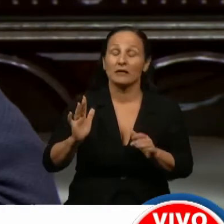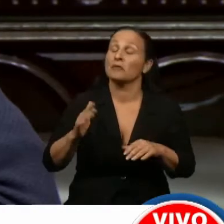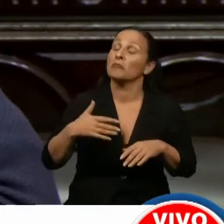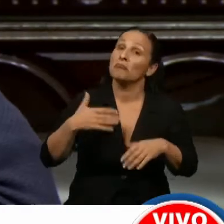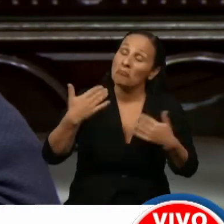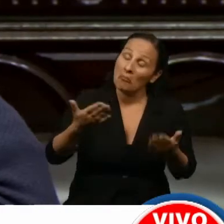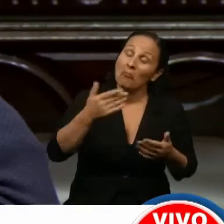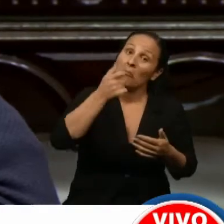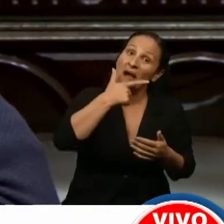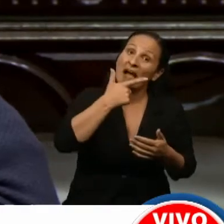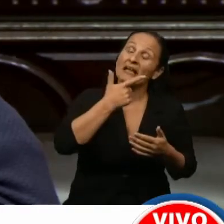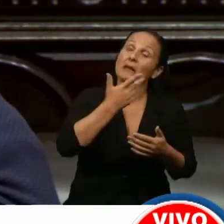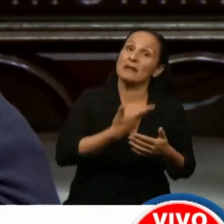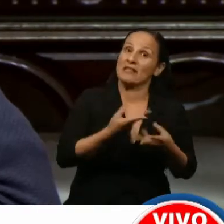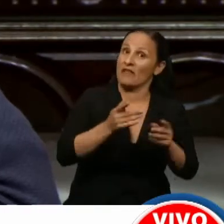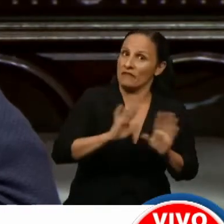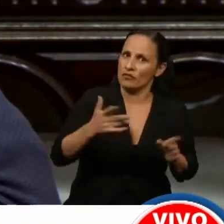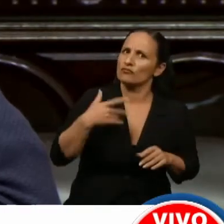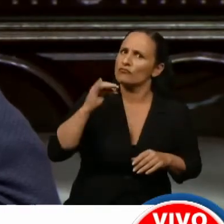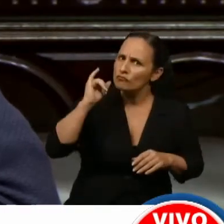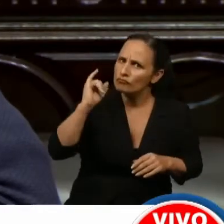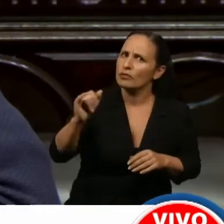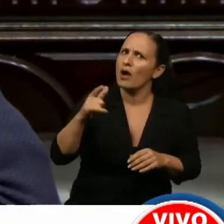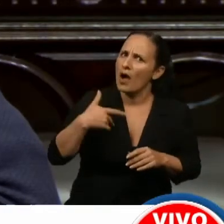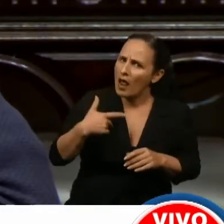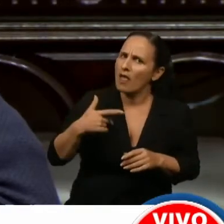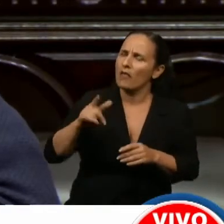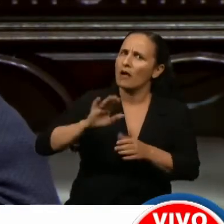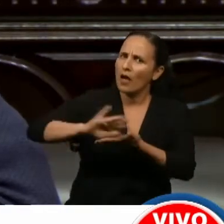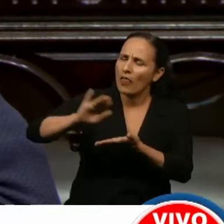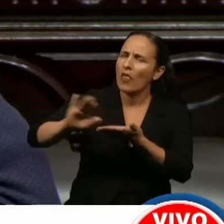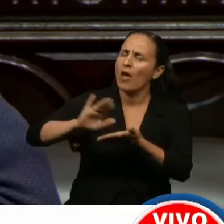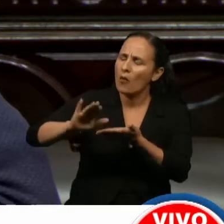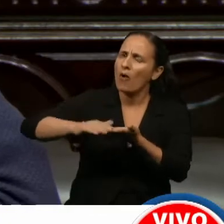después de dejar de ser presidente, cuando dijo, yo les decía que no tomen deuda.